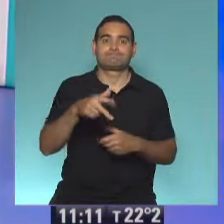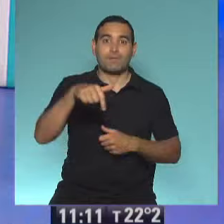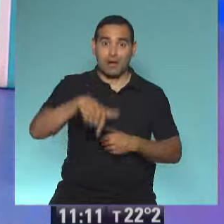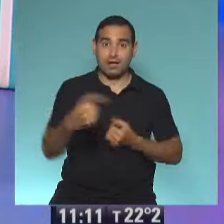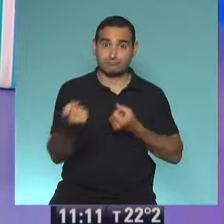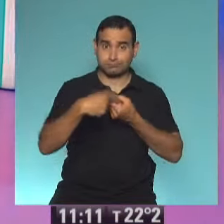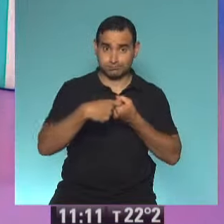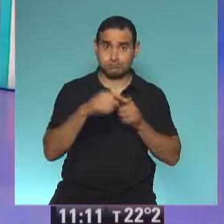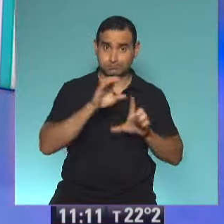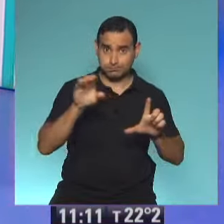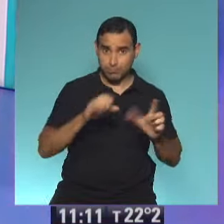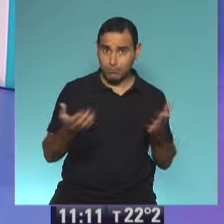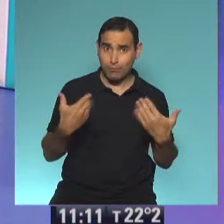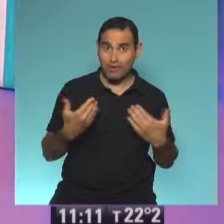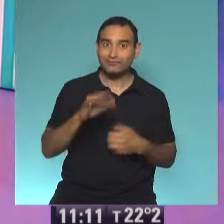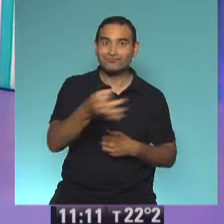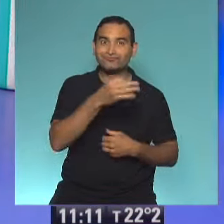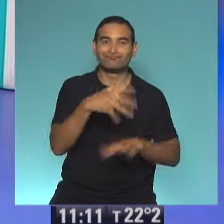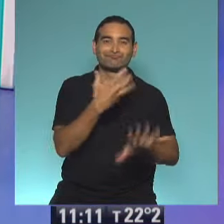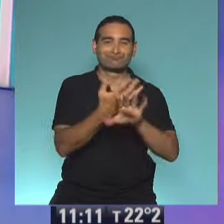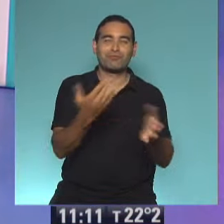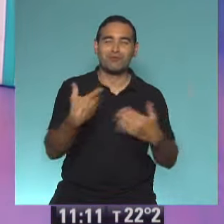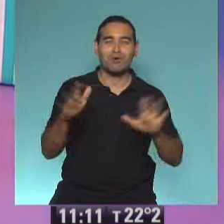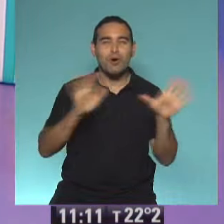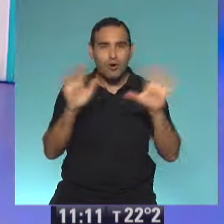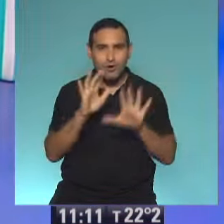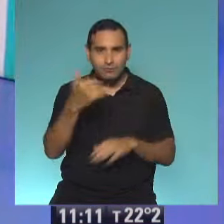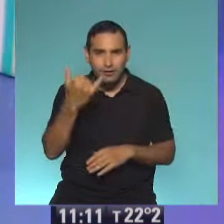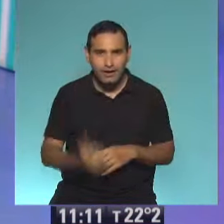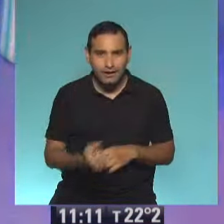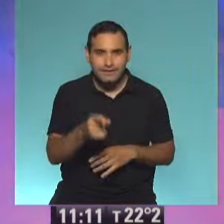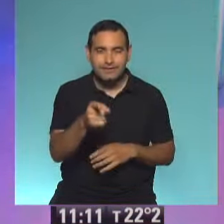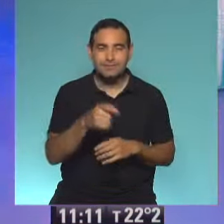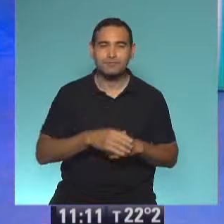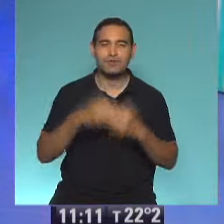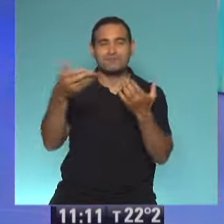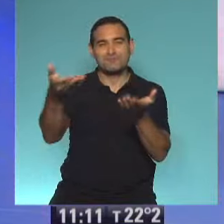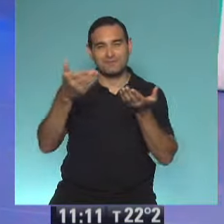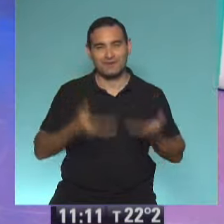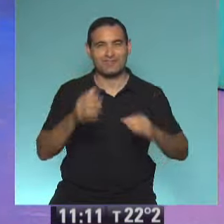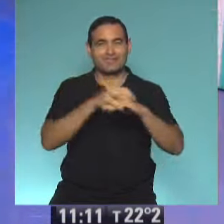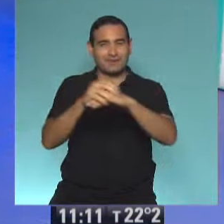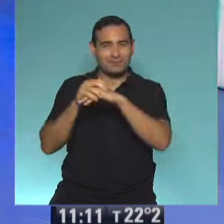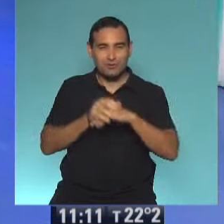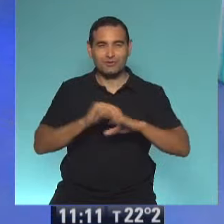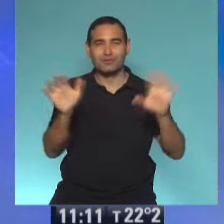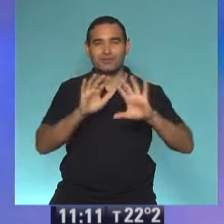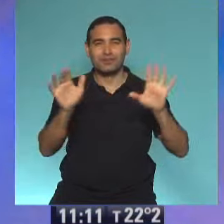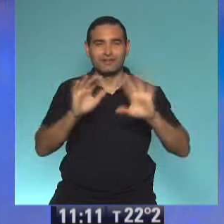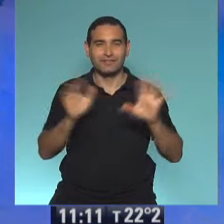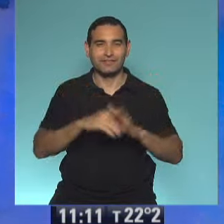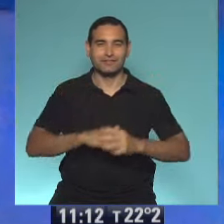con nosotros en las pantallas. Así es, hola, hola, hola, ¿están ahí los chicos? Bienvenidos amigos y amigas. Hola.